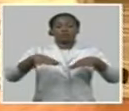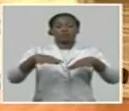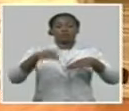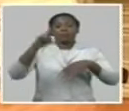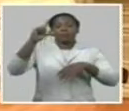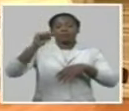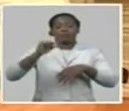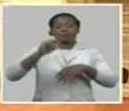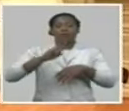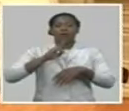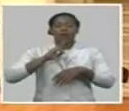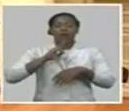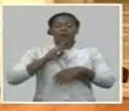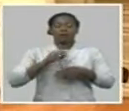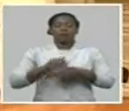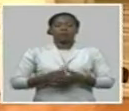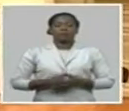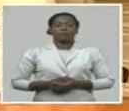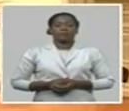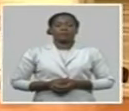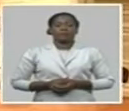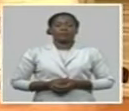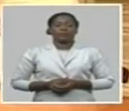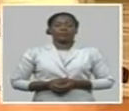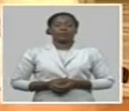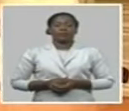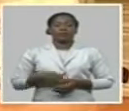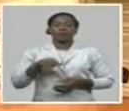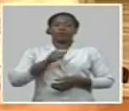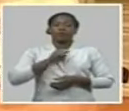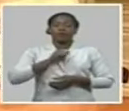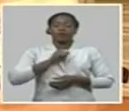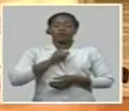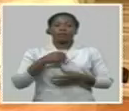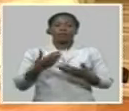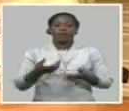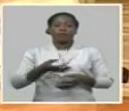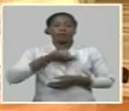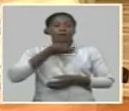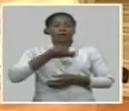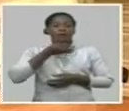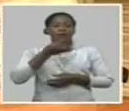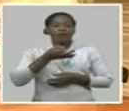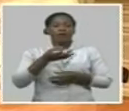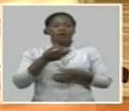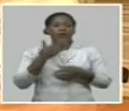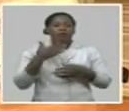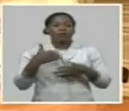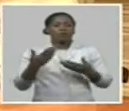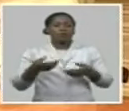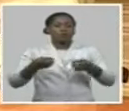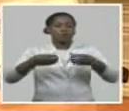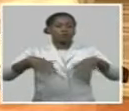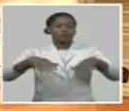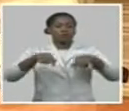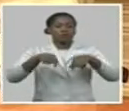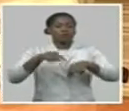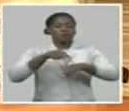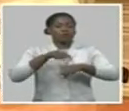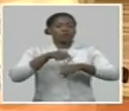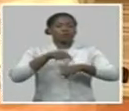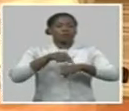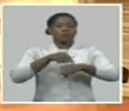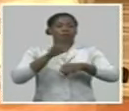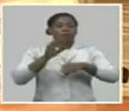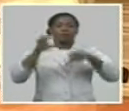atravesamos yo quería inicialmente dar el estado en que se encuentra la lluvia acumulada